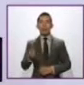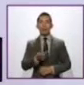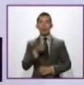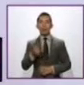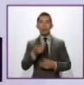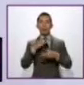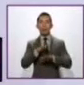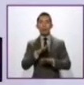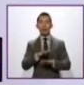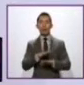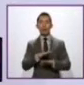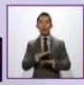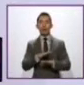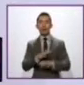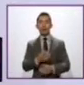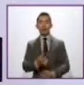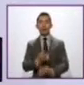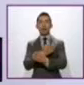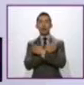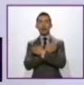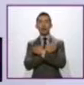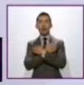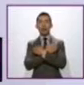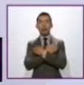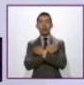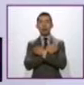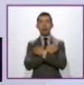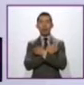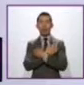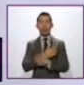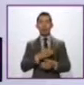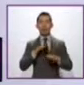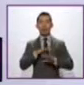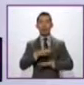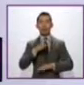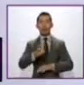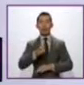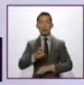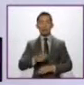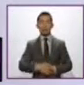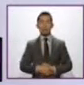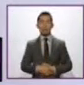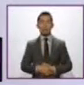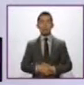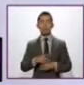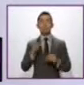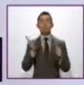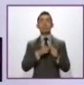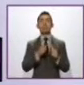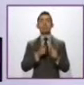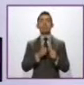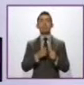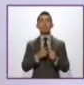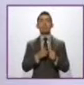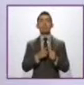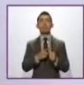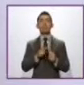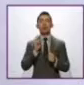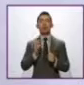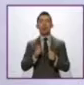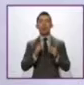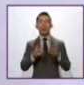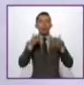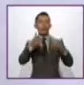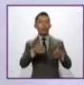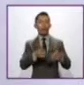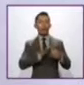parecer era del otro debate, pero hablamos al respecto. Creo que primero tenemos que enfocarnos en